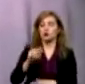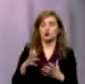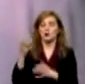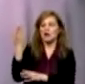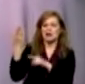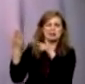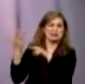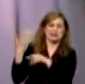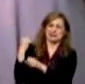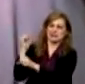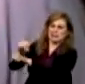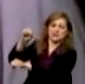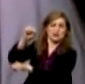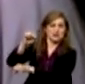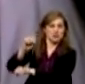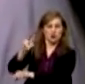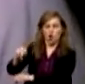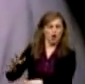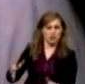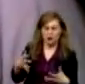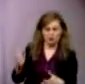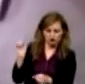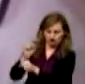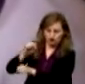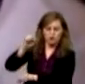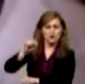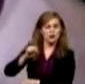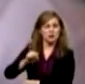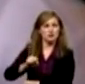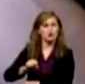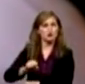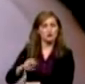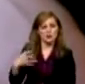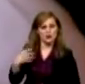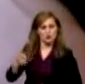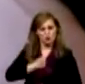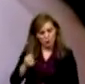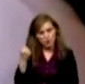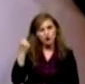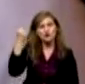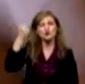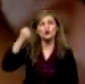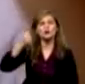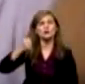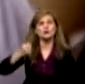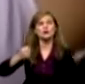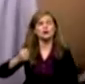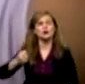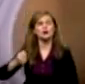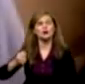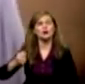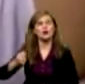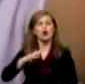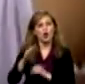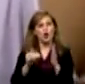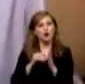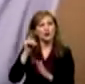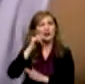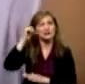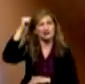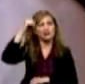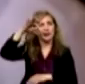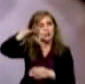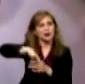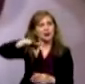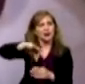este señor, no lo queremos aquí, porque estamos reclamando nuestro derecho que se nos violó ayer en